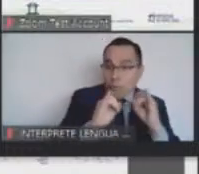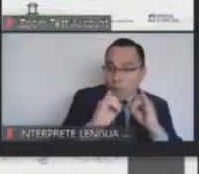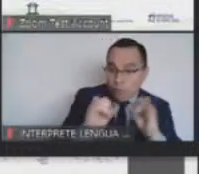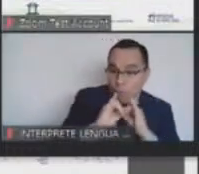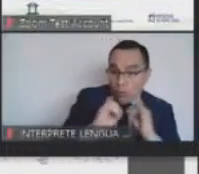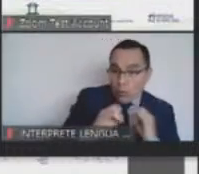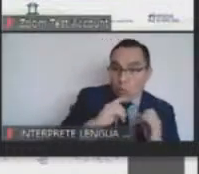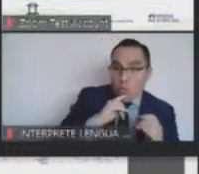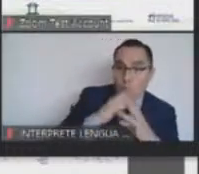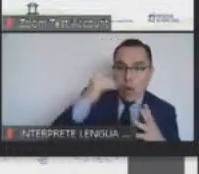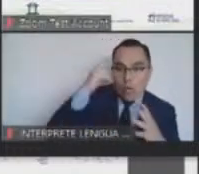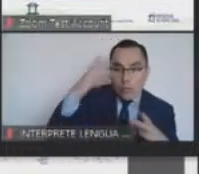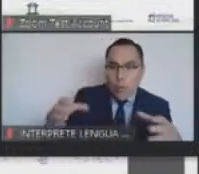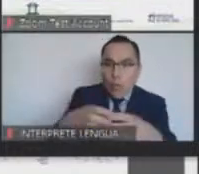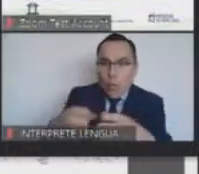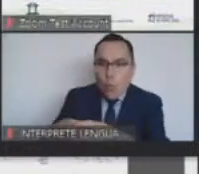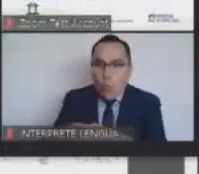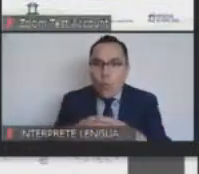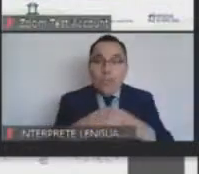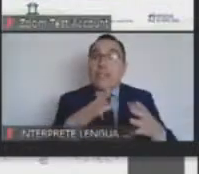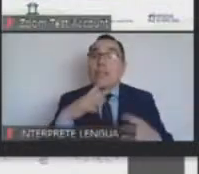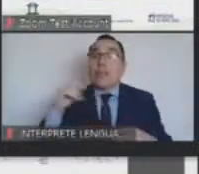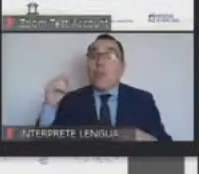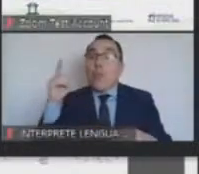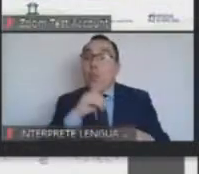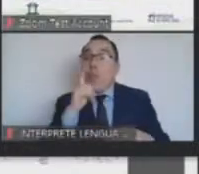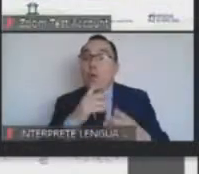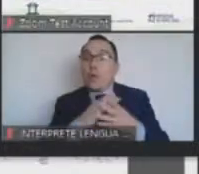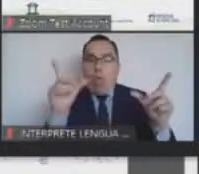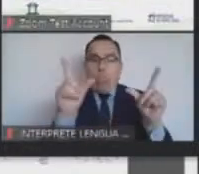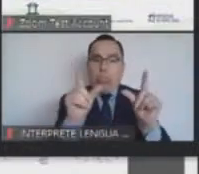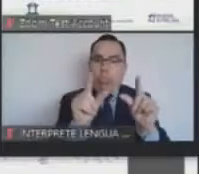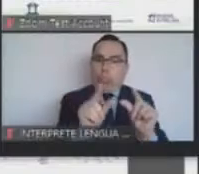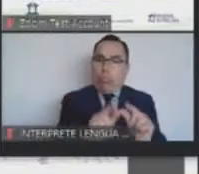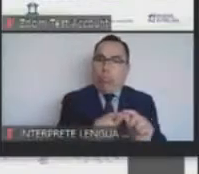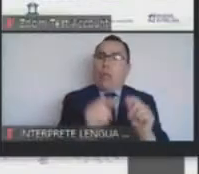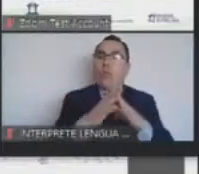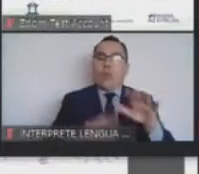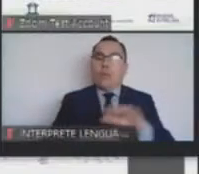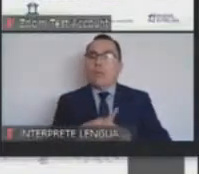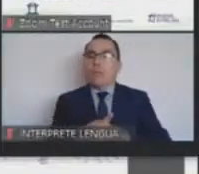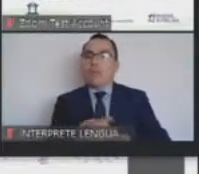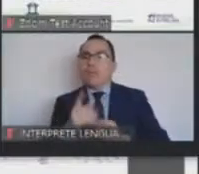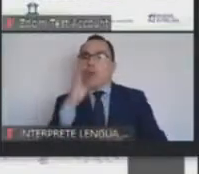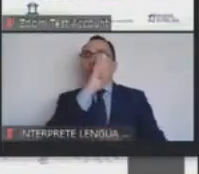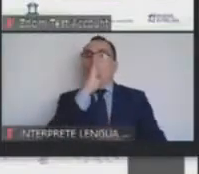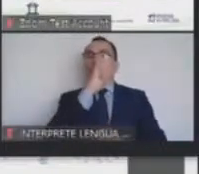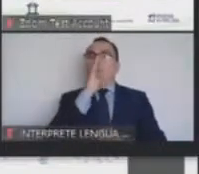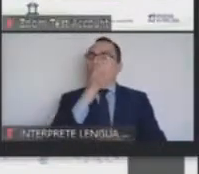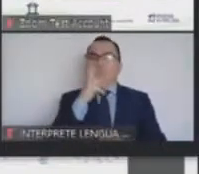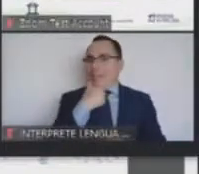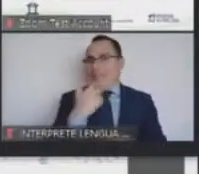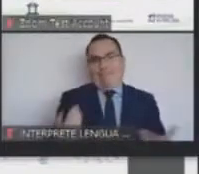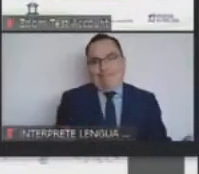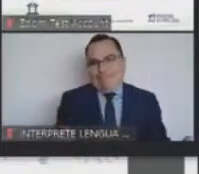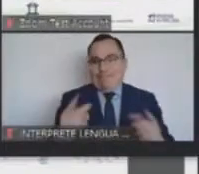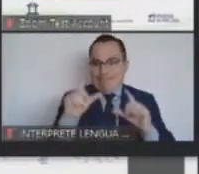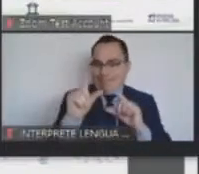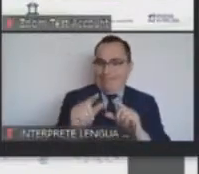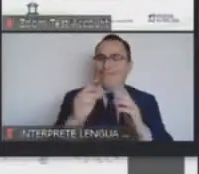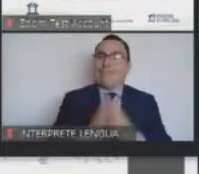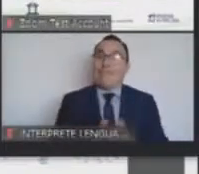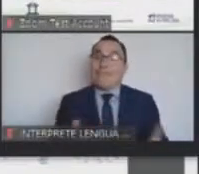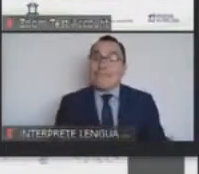por grupos de interés y finalmente reducen los riesgos de corrupción. A nivel de la calidad